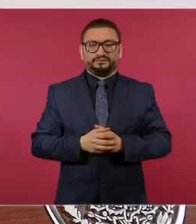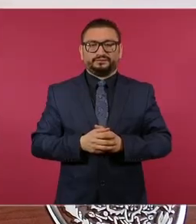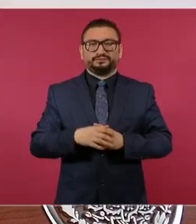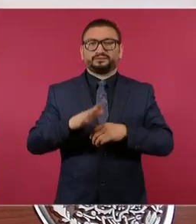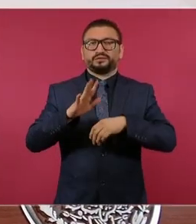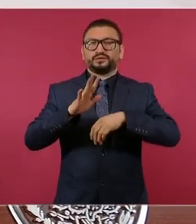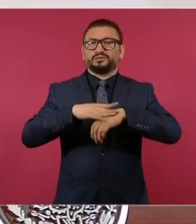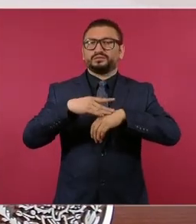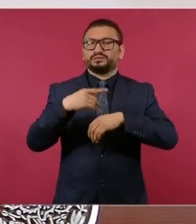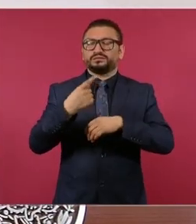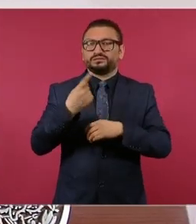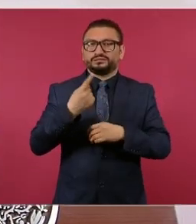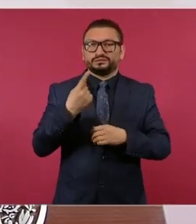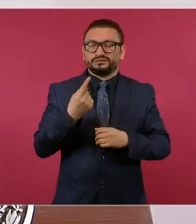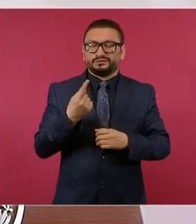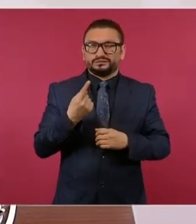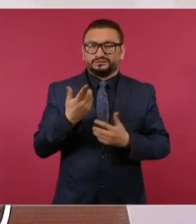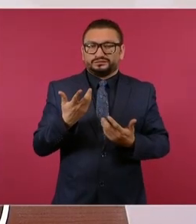lo habían